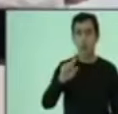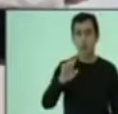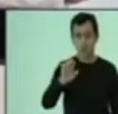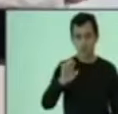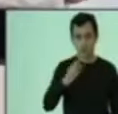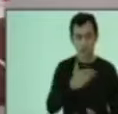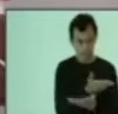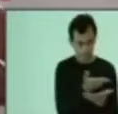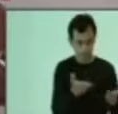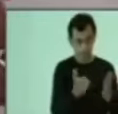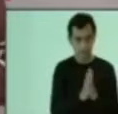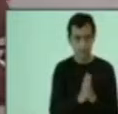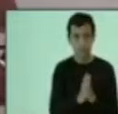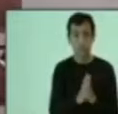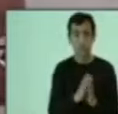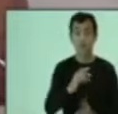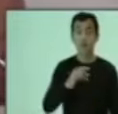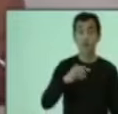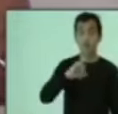por favor. José Gonzalo.